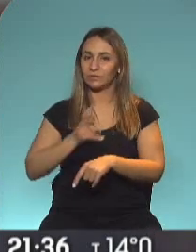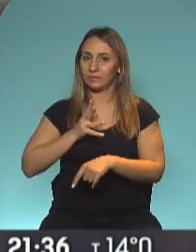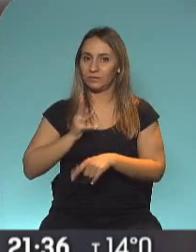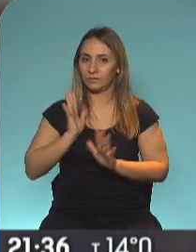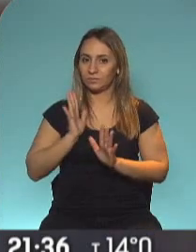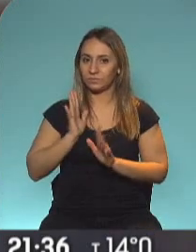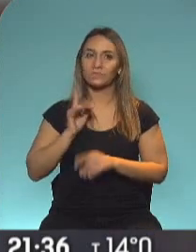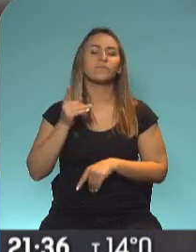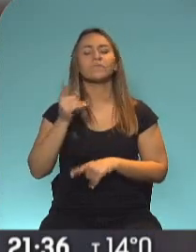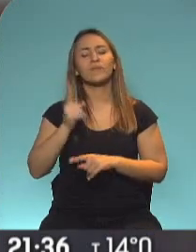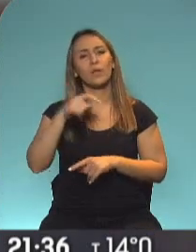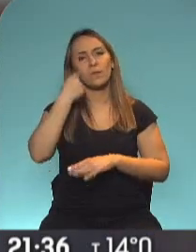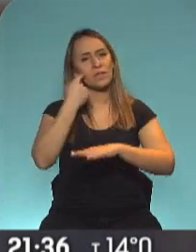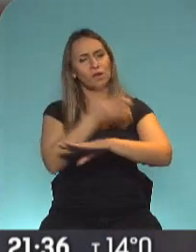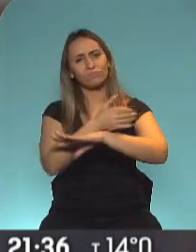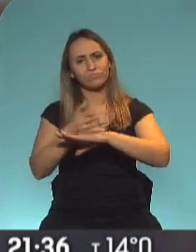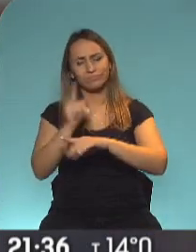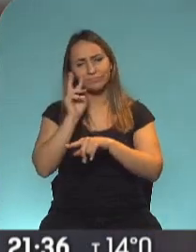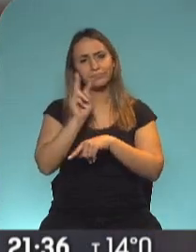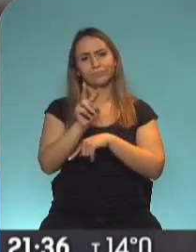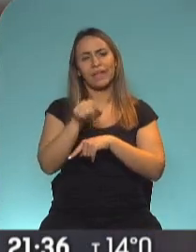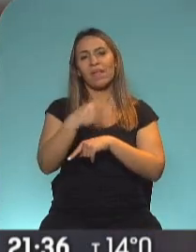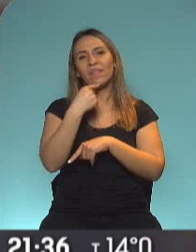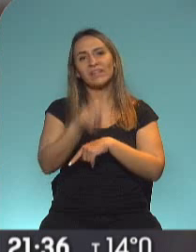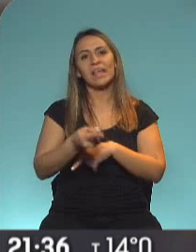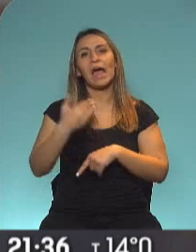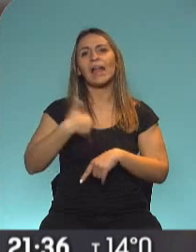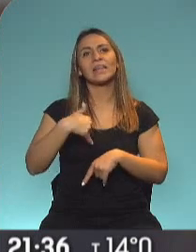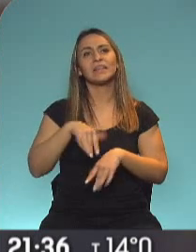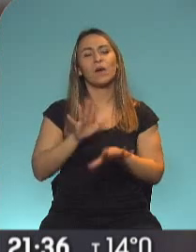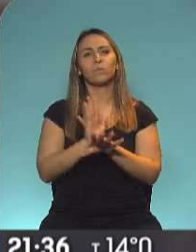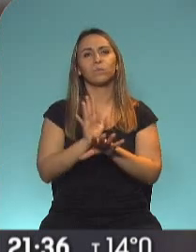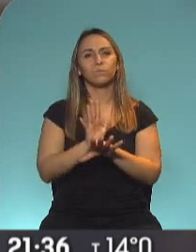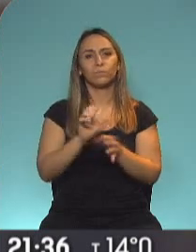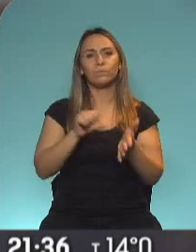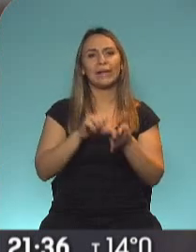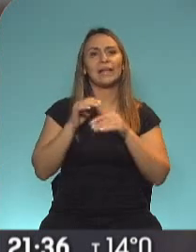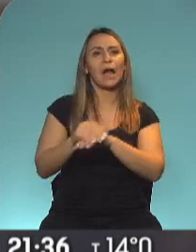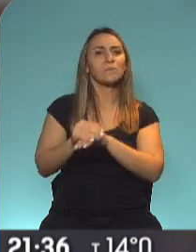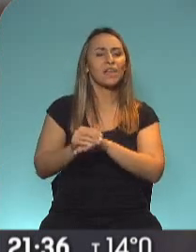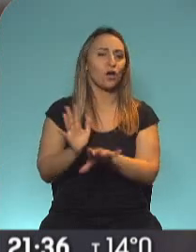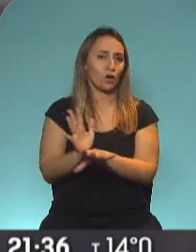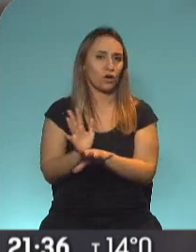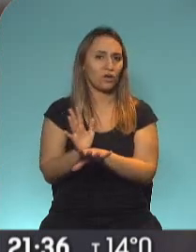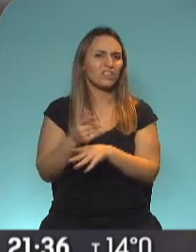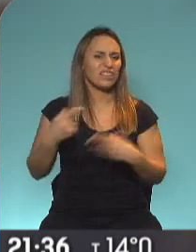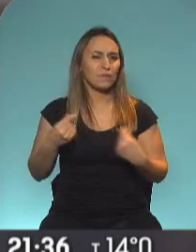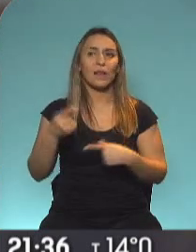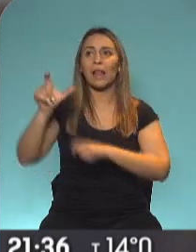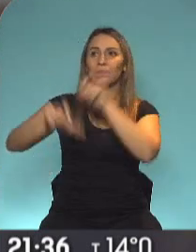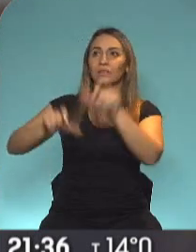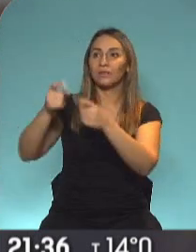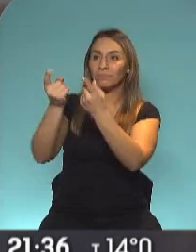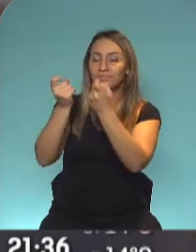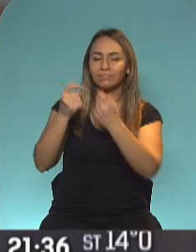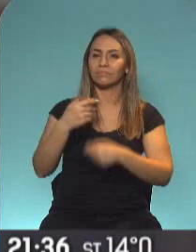se veía en el tape que Argentina es un país amigable. ¿Qué es ser un país amigable para los refugiados? Y bueno, y en ese contexto,